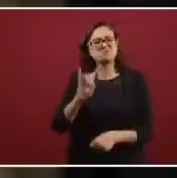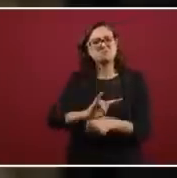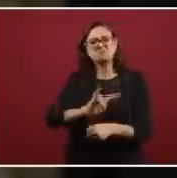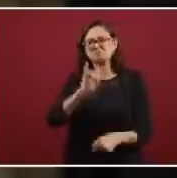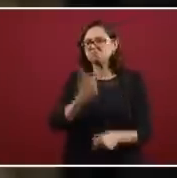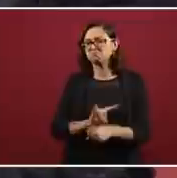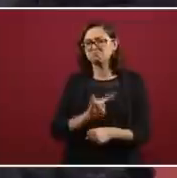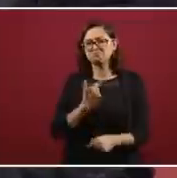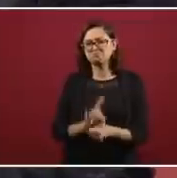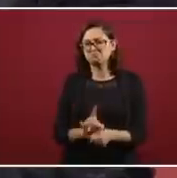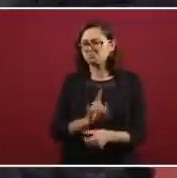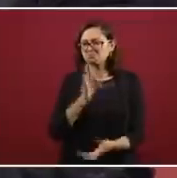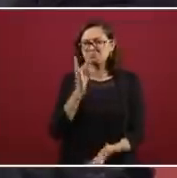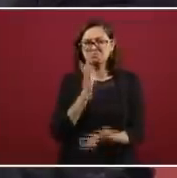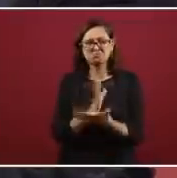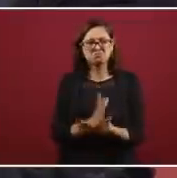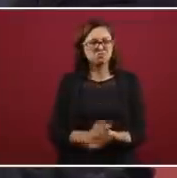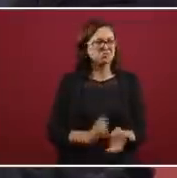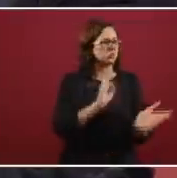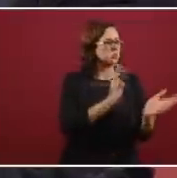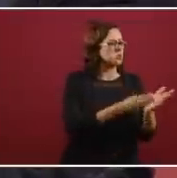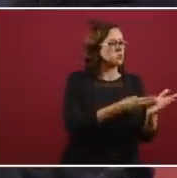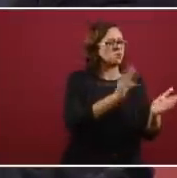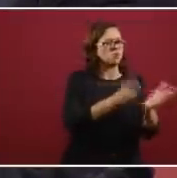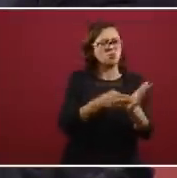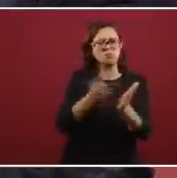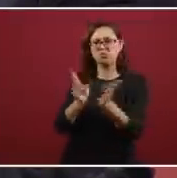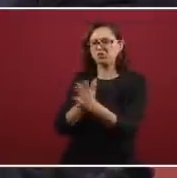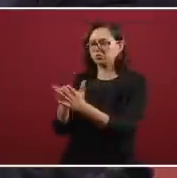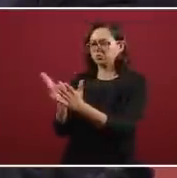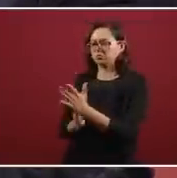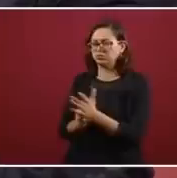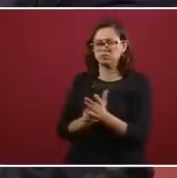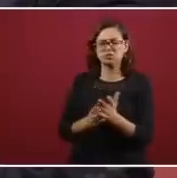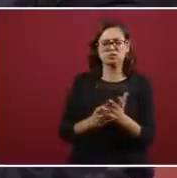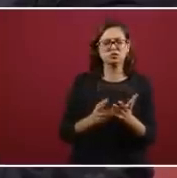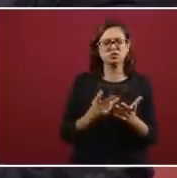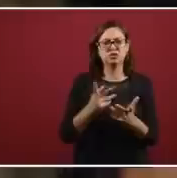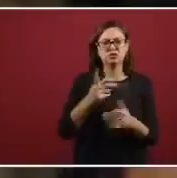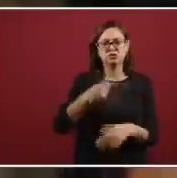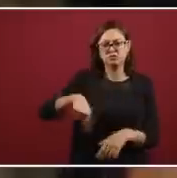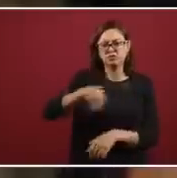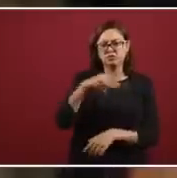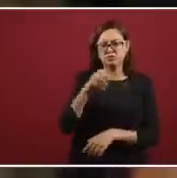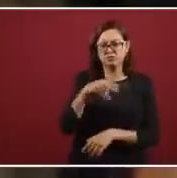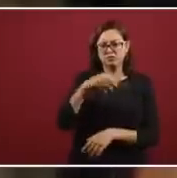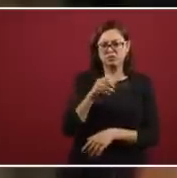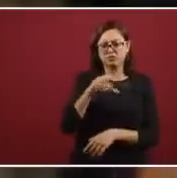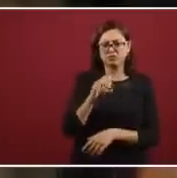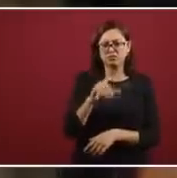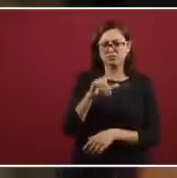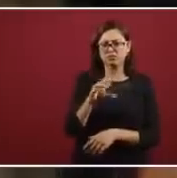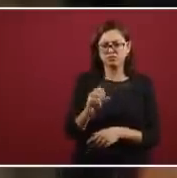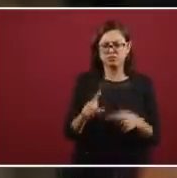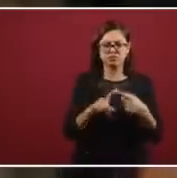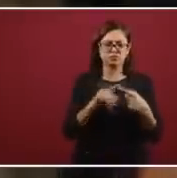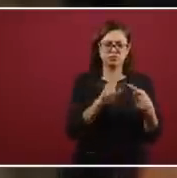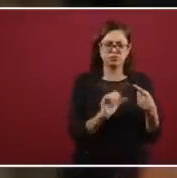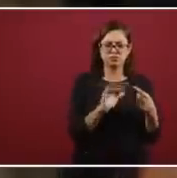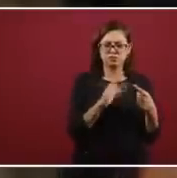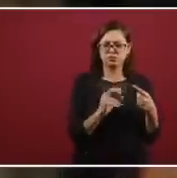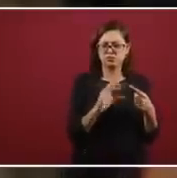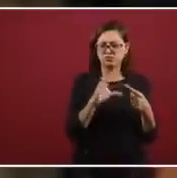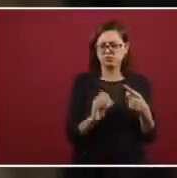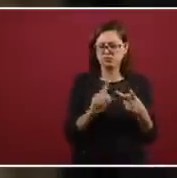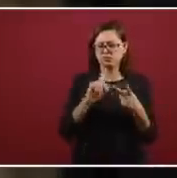les levanta multas a estas grandes corporaciones que tienen los monopolios como Bachoco o su carne y la verdad